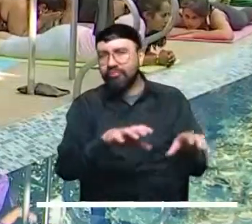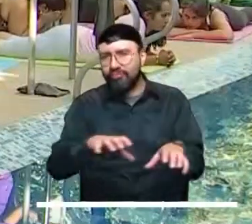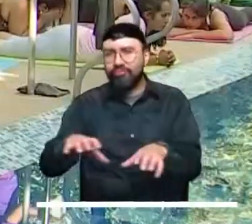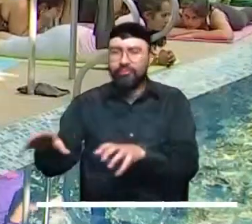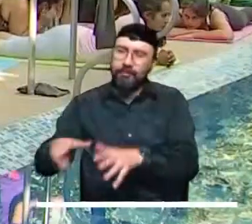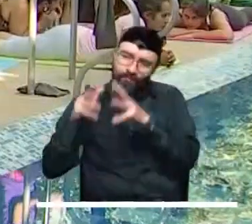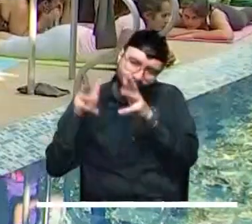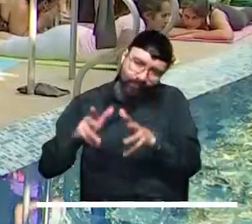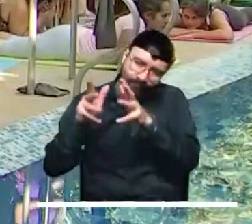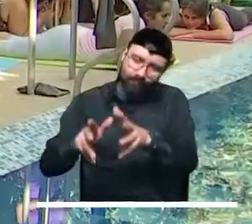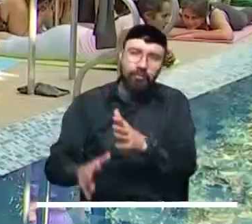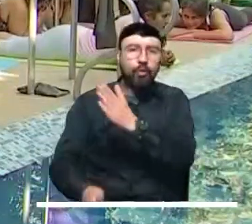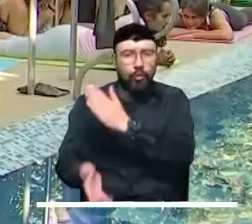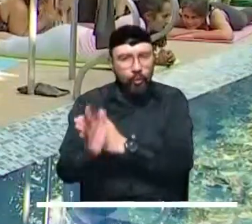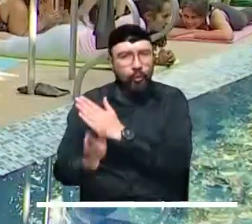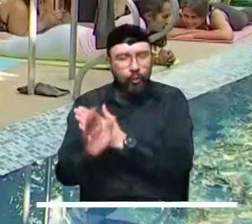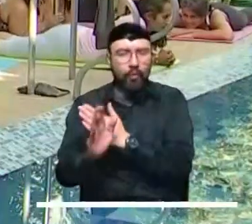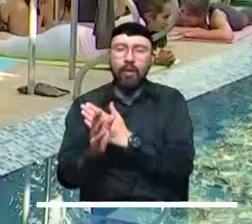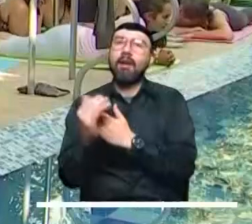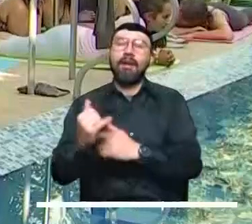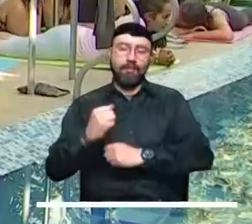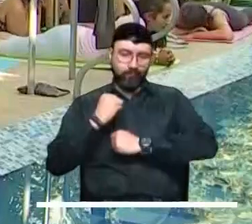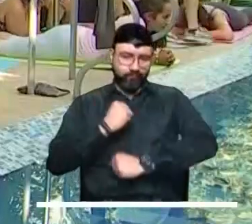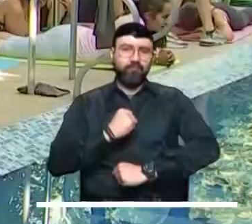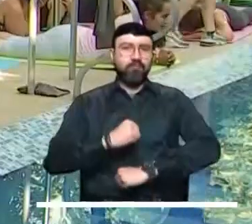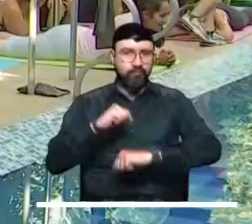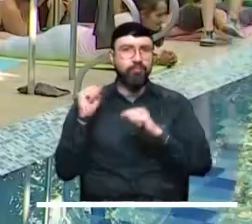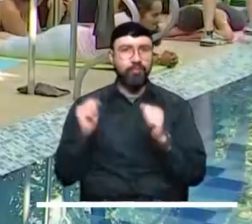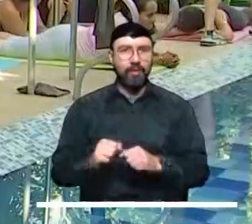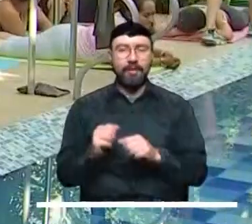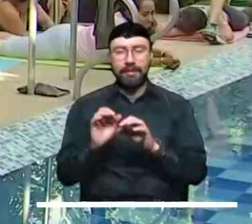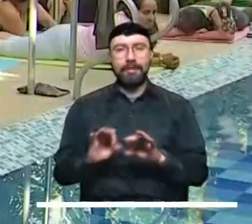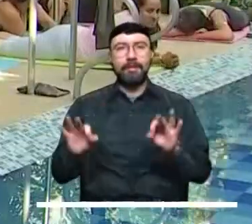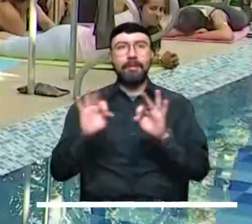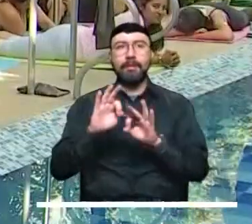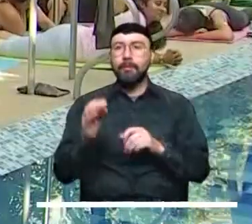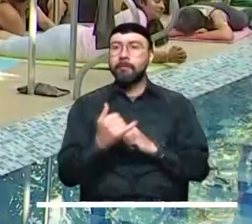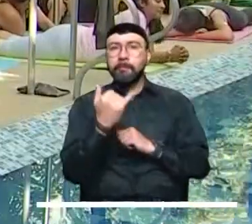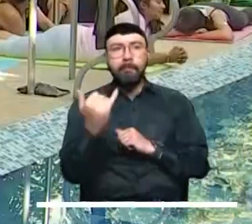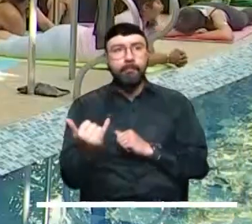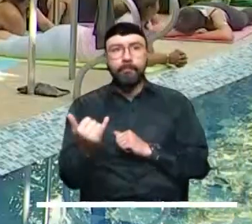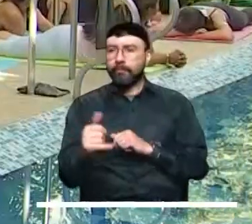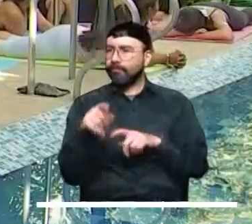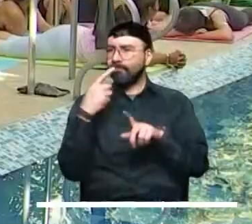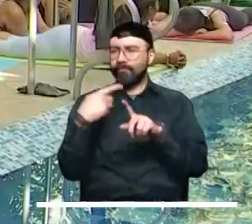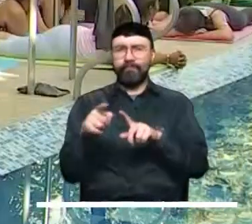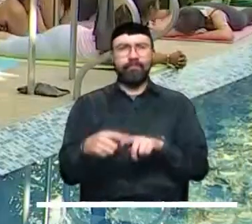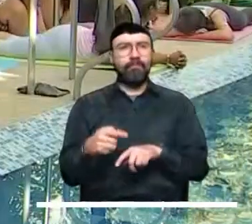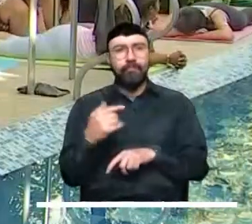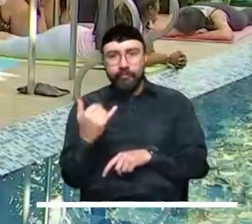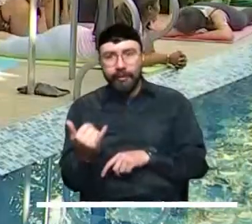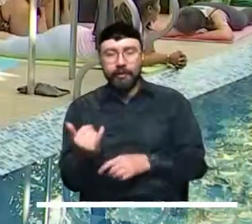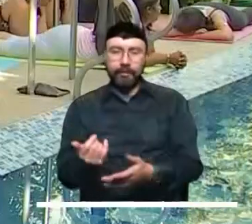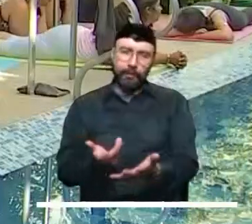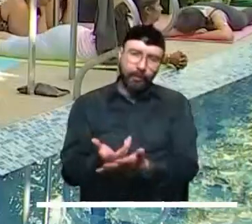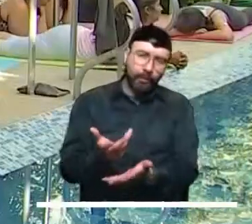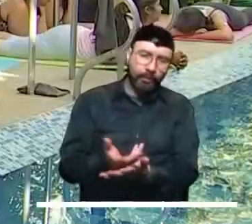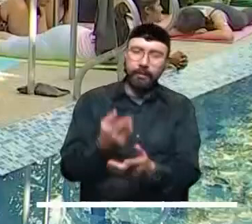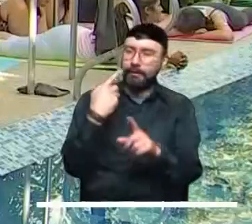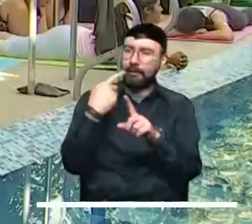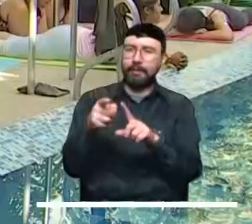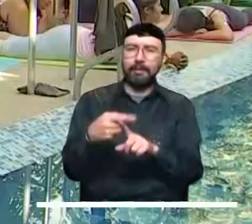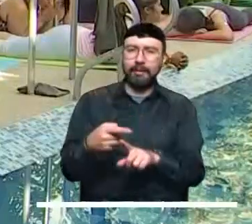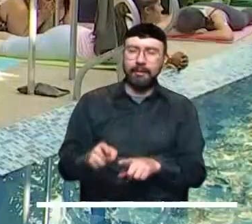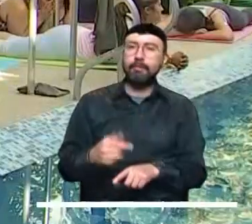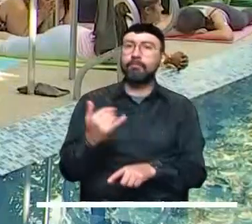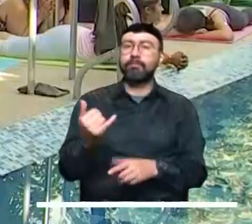recomendaciones a sus casas para continuar con toda esta serie de ejercicios, recomendaciones